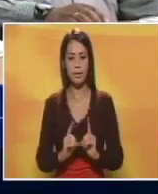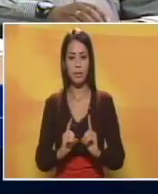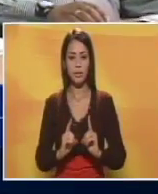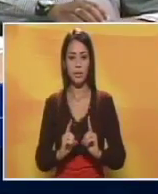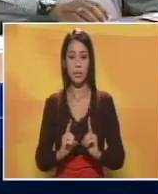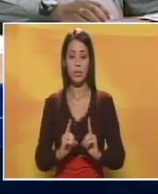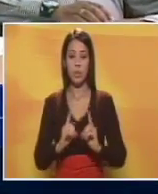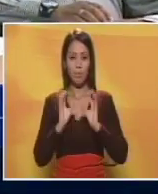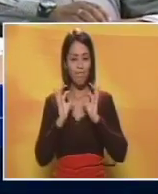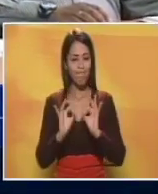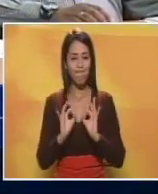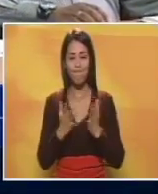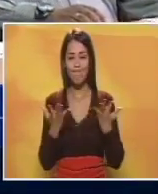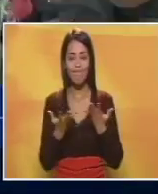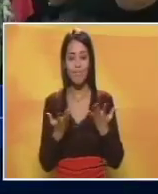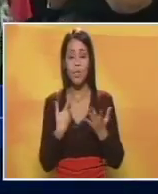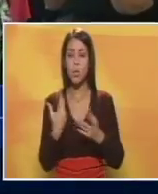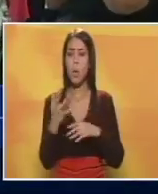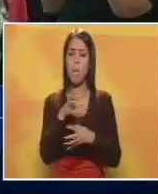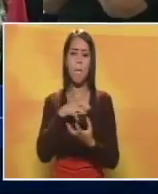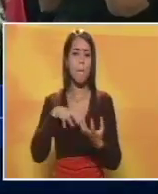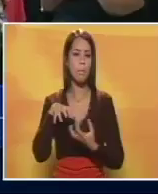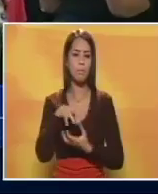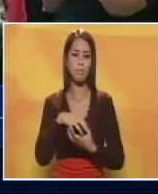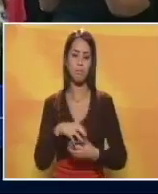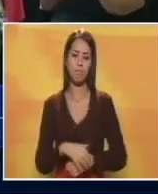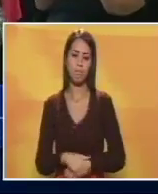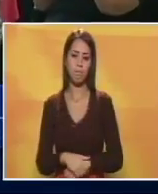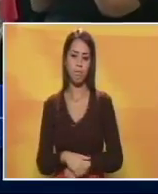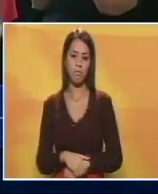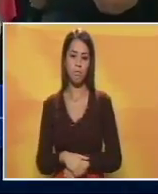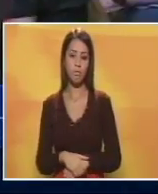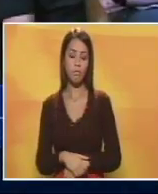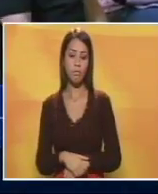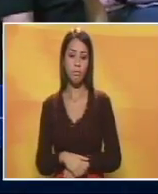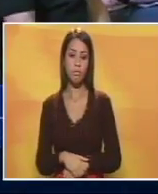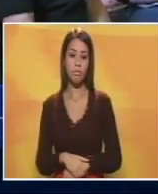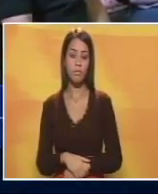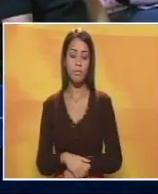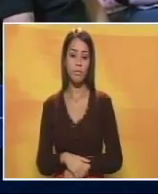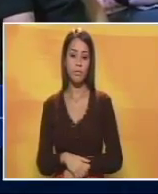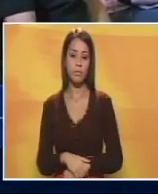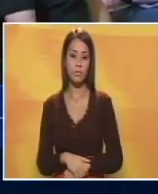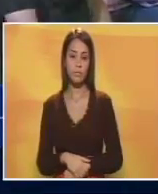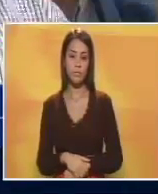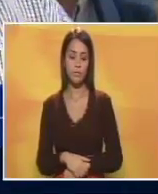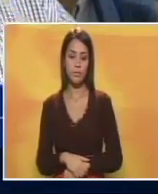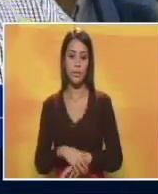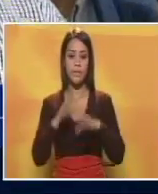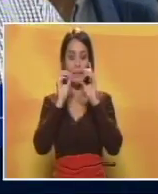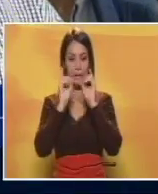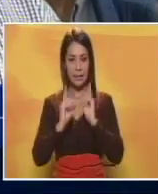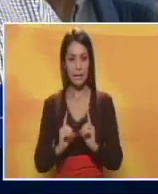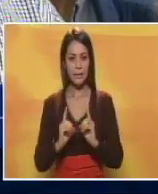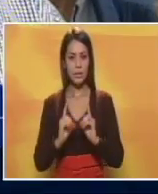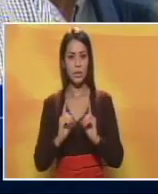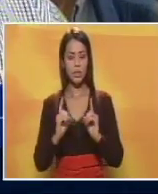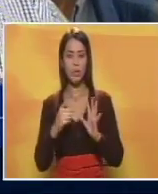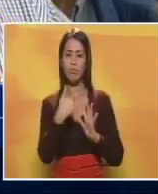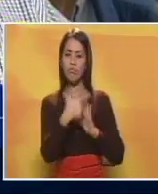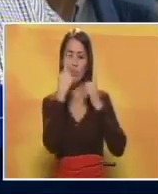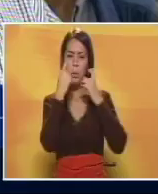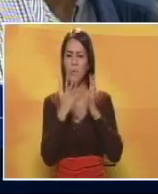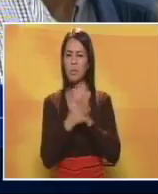absolutamente justificada y que no va a traer ningún tipo de consecuencia lamentable para Venezuela. Decisión estratégica,